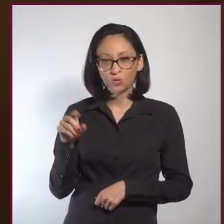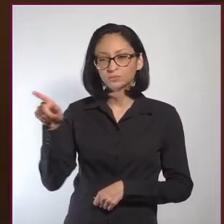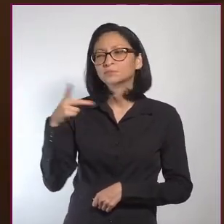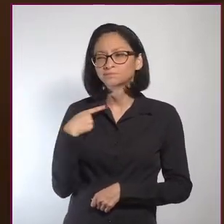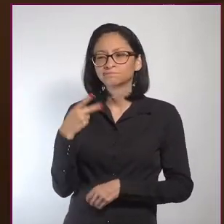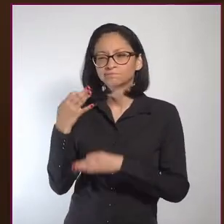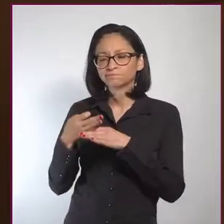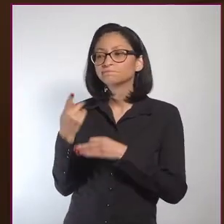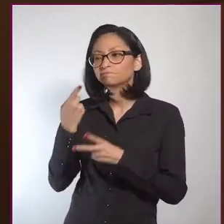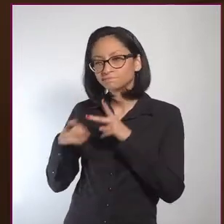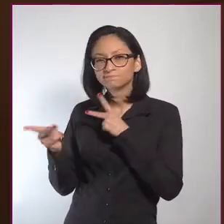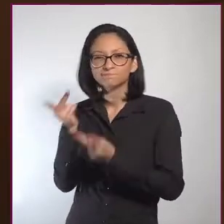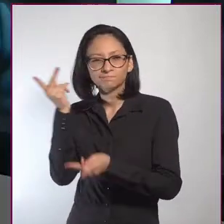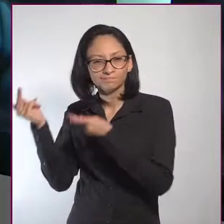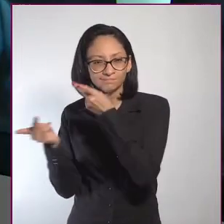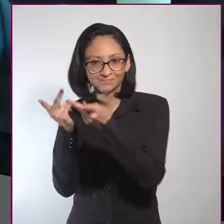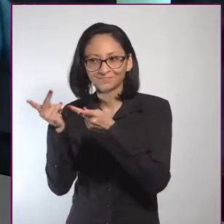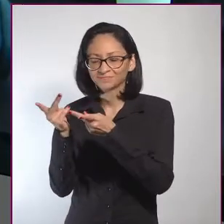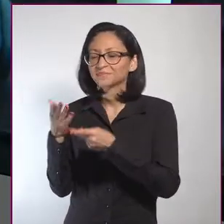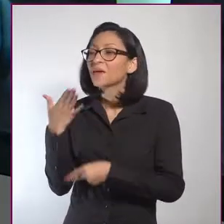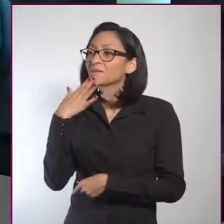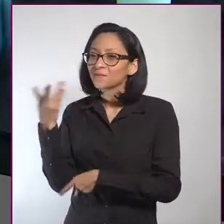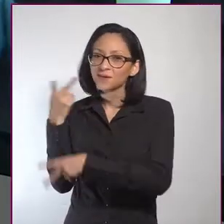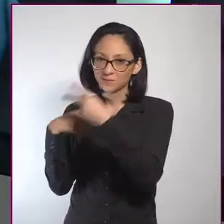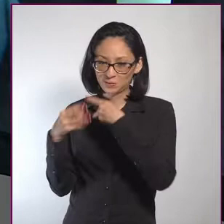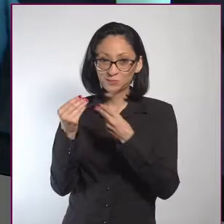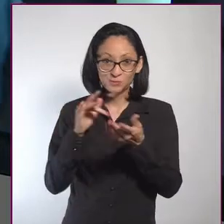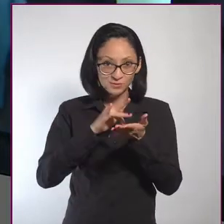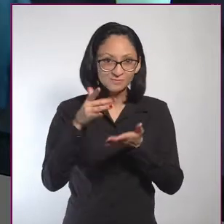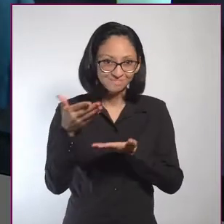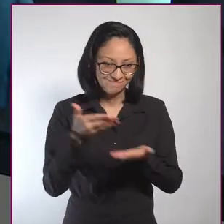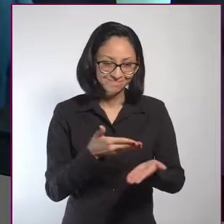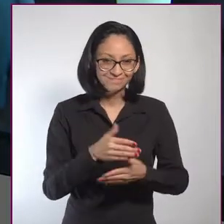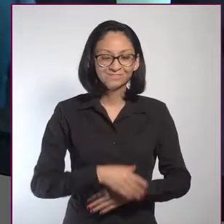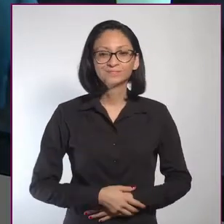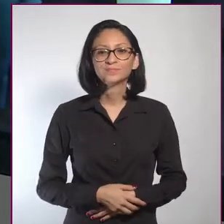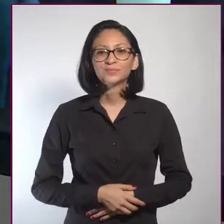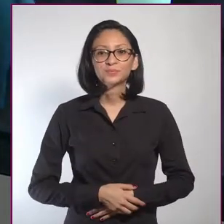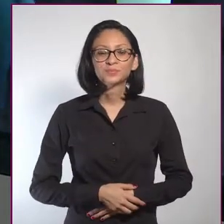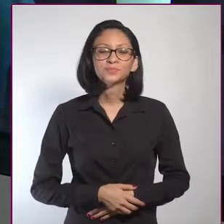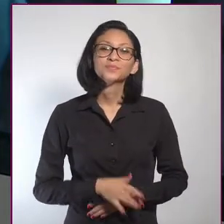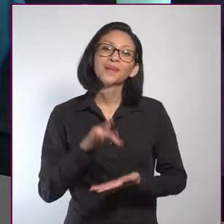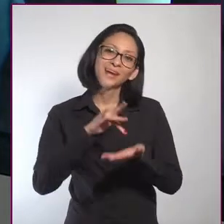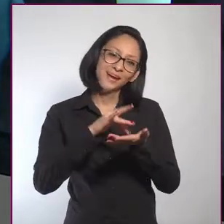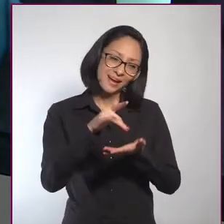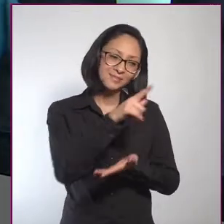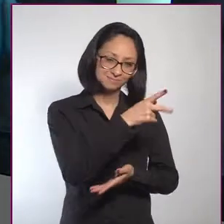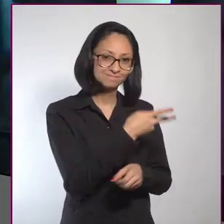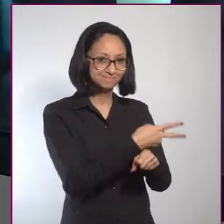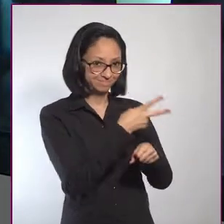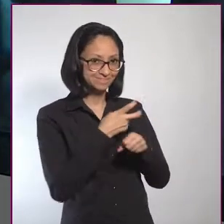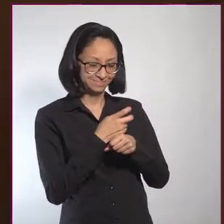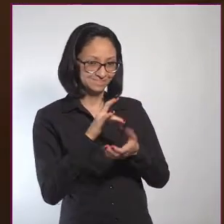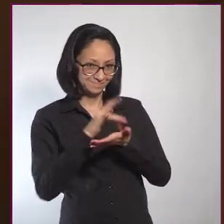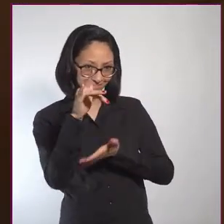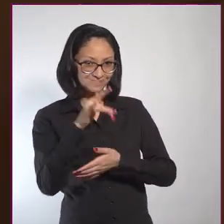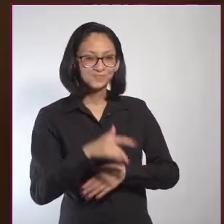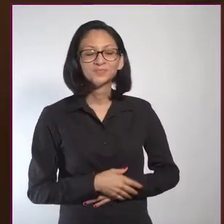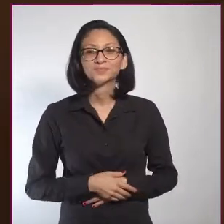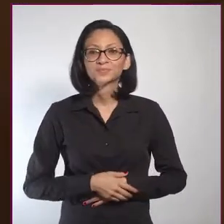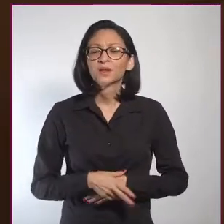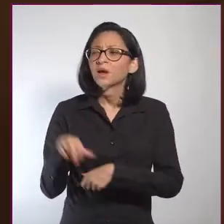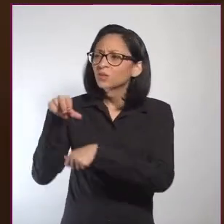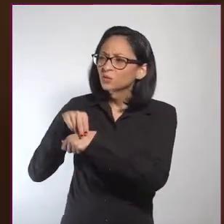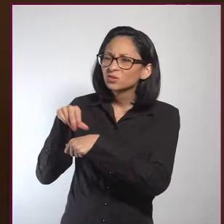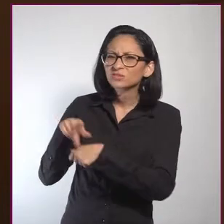preguntas. Doctor, bienvenido. Muchas gracias por estar nuevamente con nosotros. Gracias, Pamela, por la invitación. Doctor,